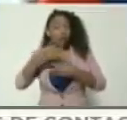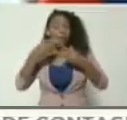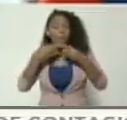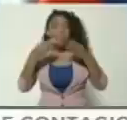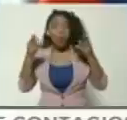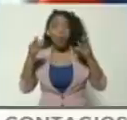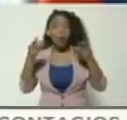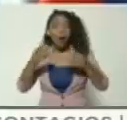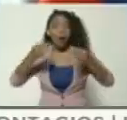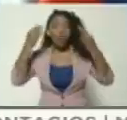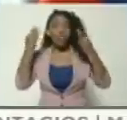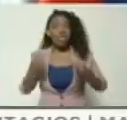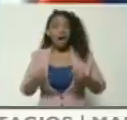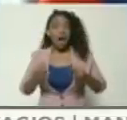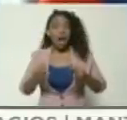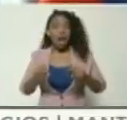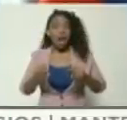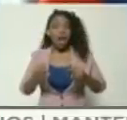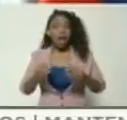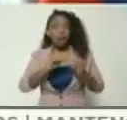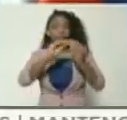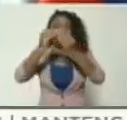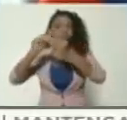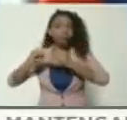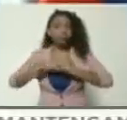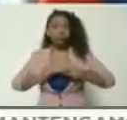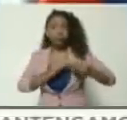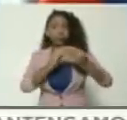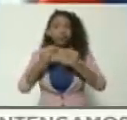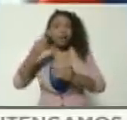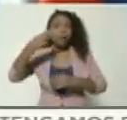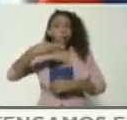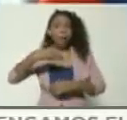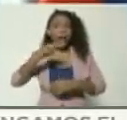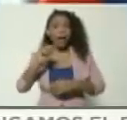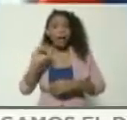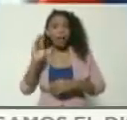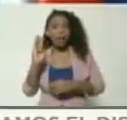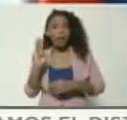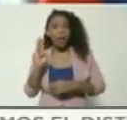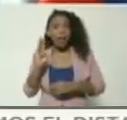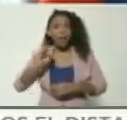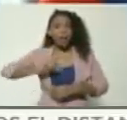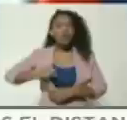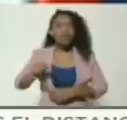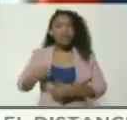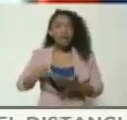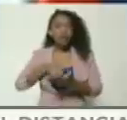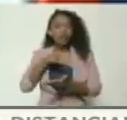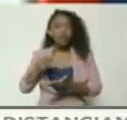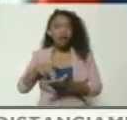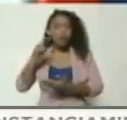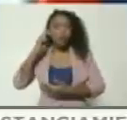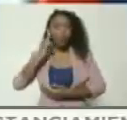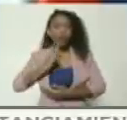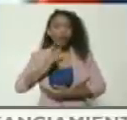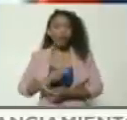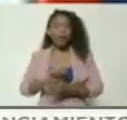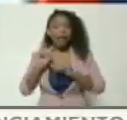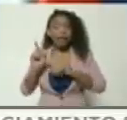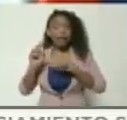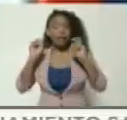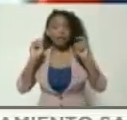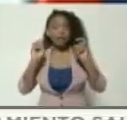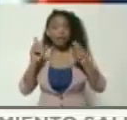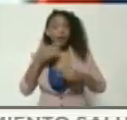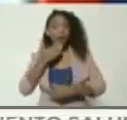Gaceta Oficial la reestructuración de la PNB, Policía Nacional Bolivariana. Es parte de los